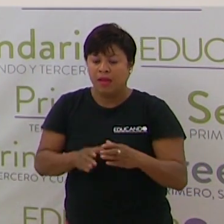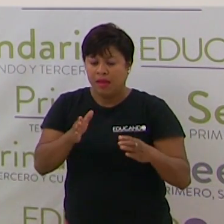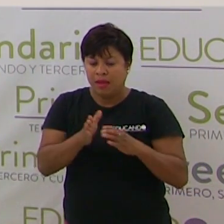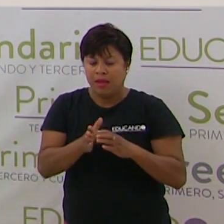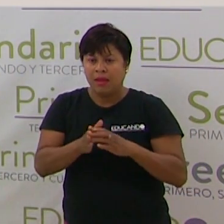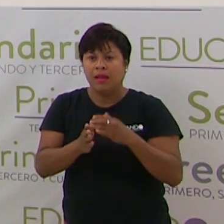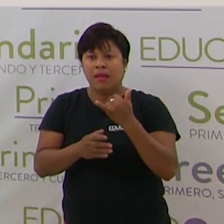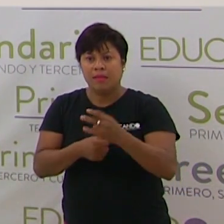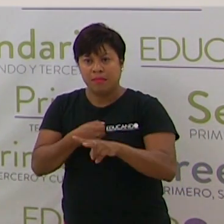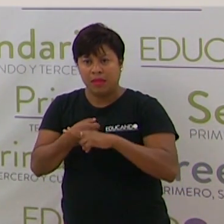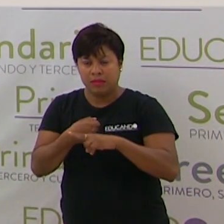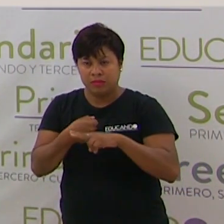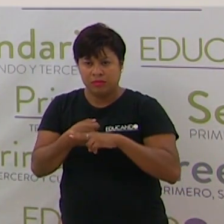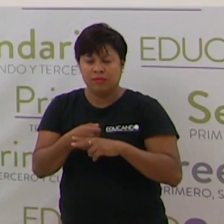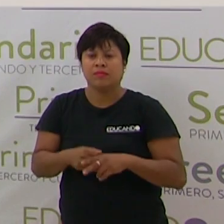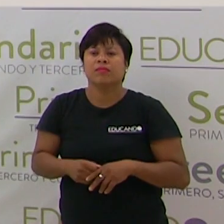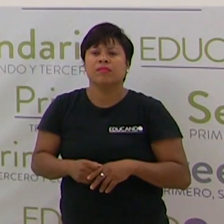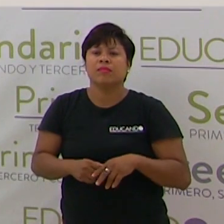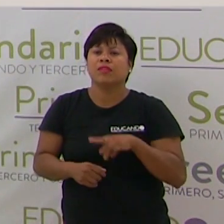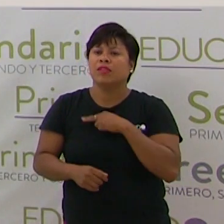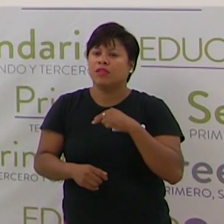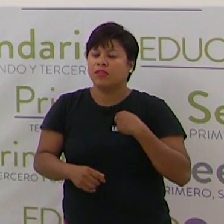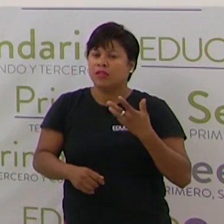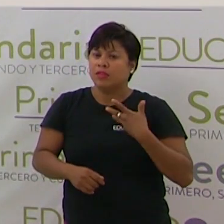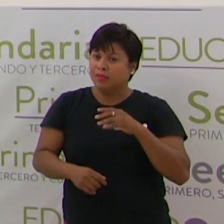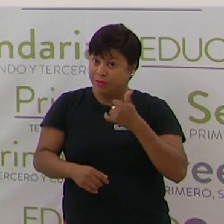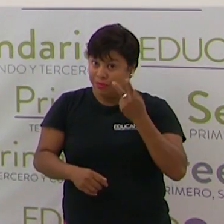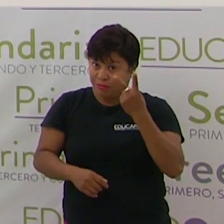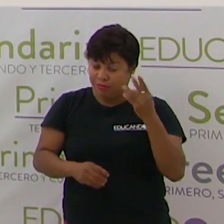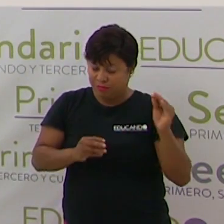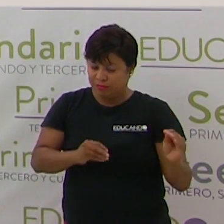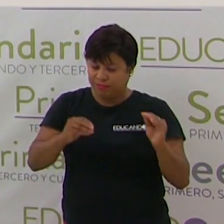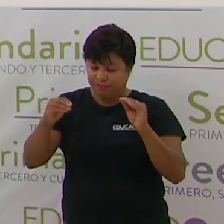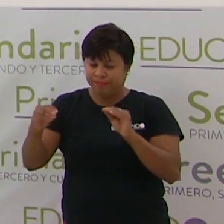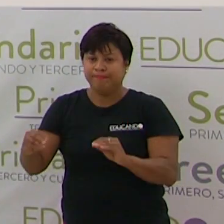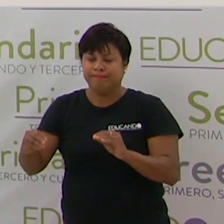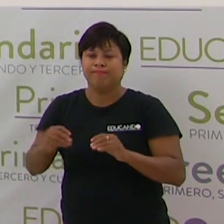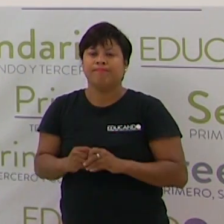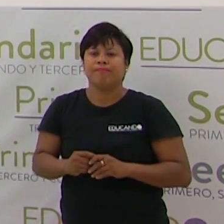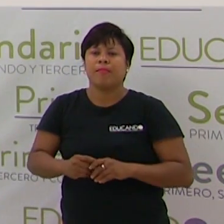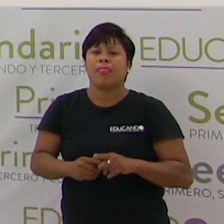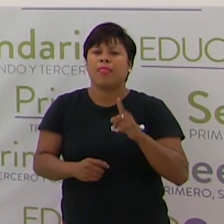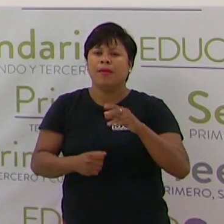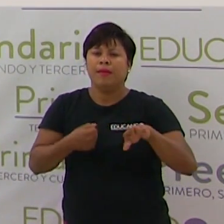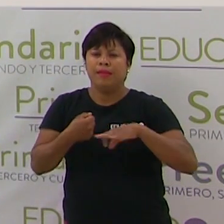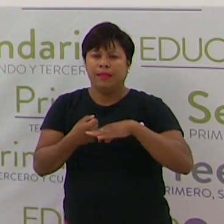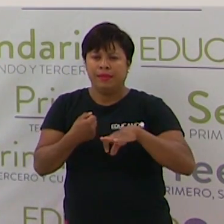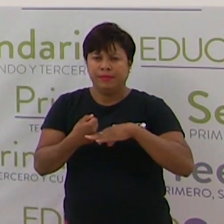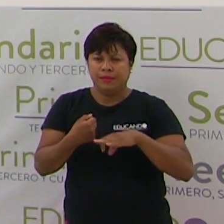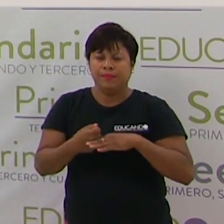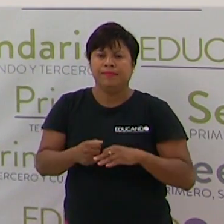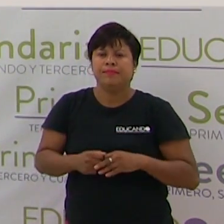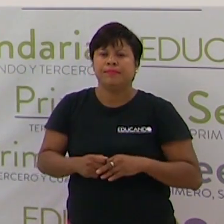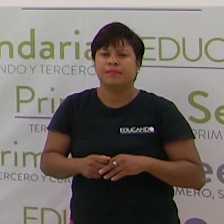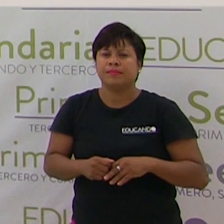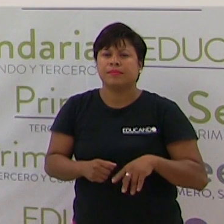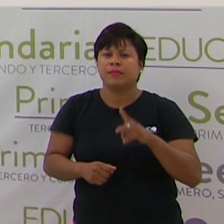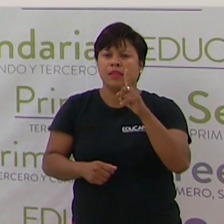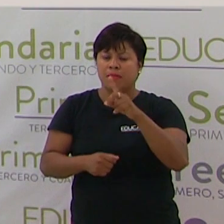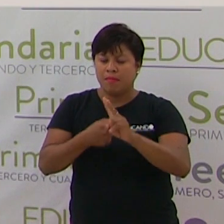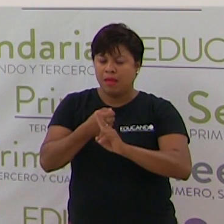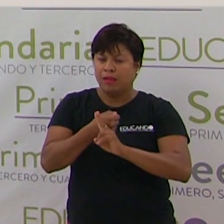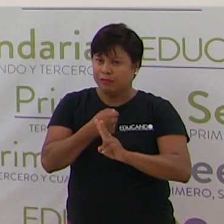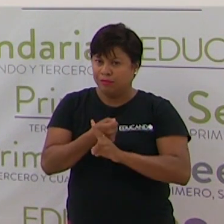vaso. Tenemos otro par de objetos. Una taza y un